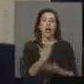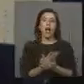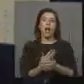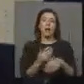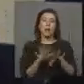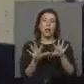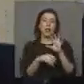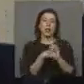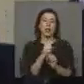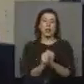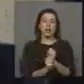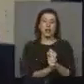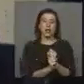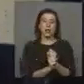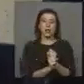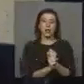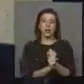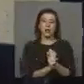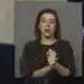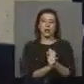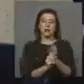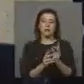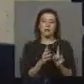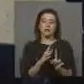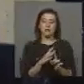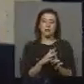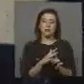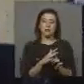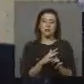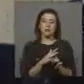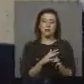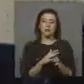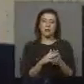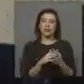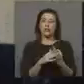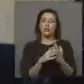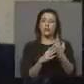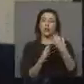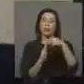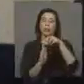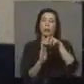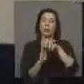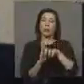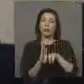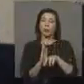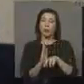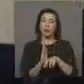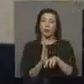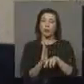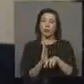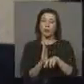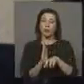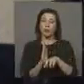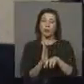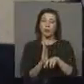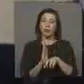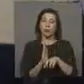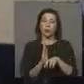más de una década, habiéndose gestado ya materialmente como proyecto, más que idea,